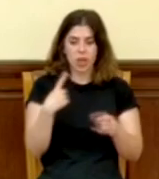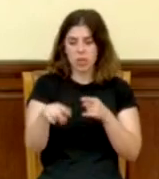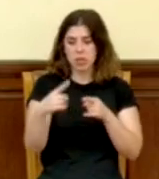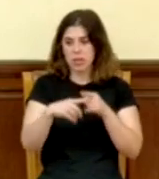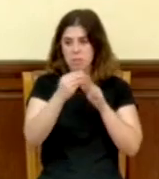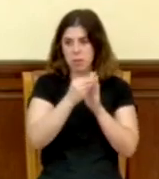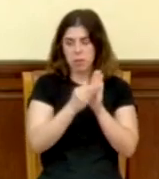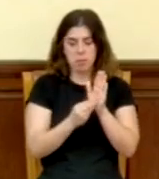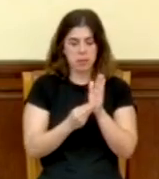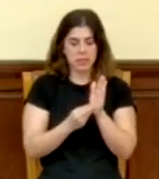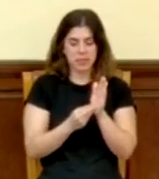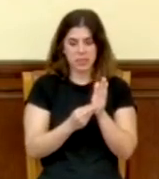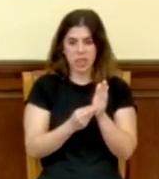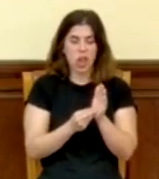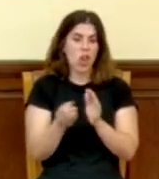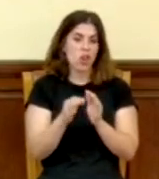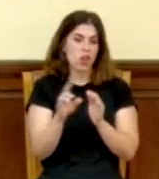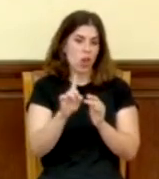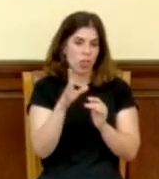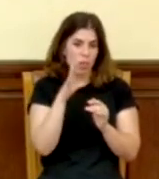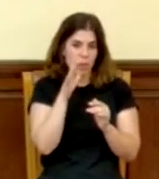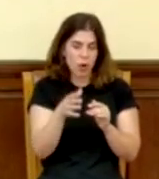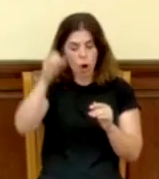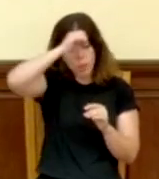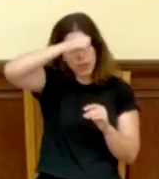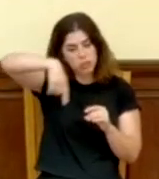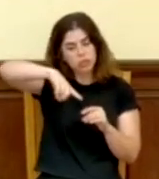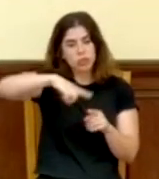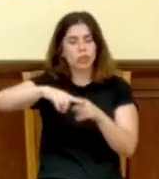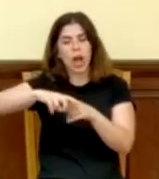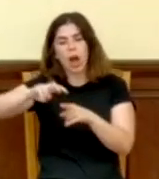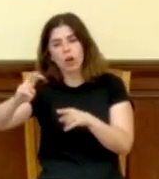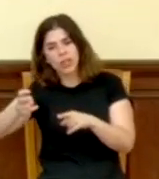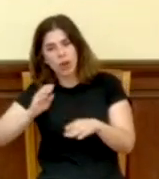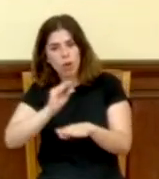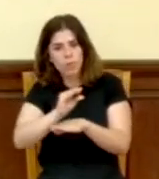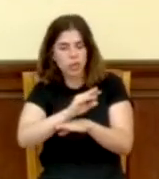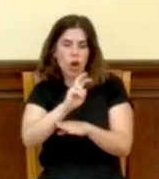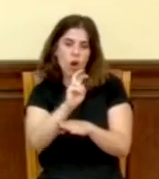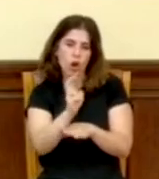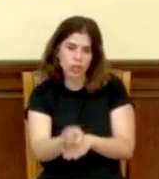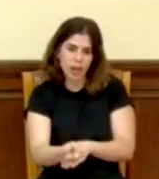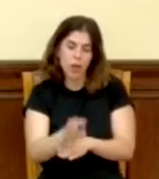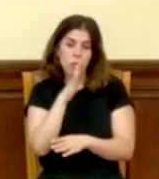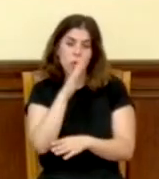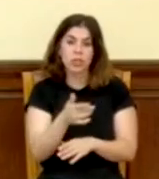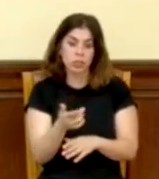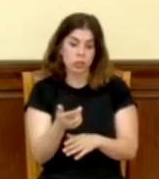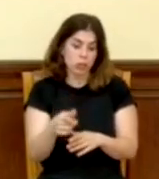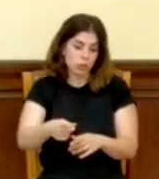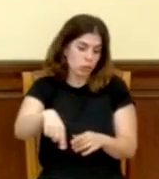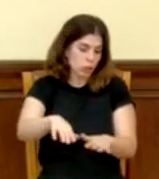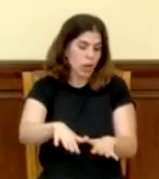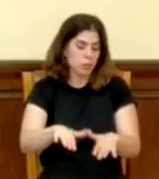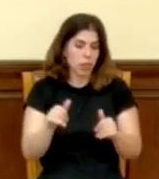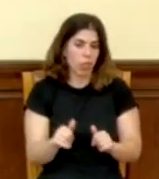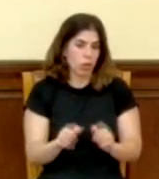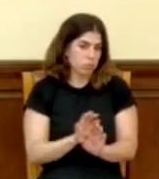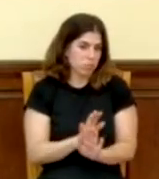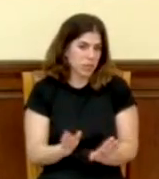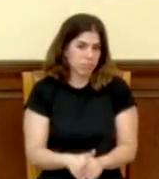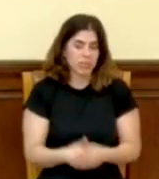hecho, en nuestra opinión, o que le podrían haber puesto otras cosas y otras inversiones. Por eso es el motivo por el que nos vamos a abstener. Sin